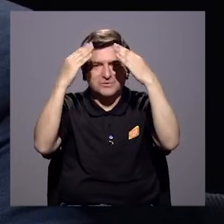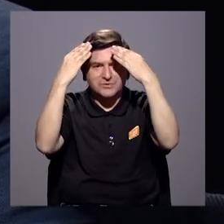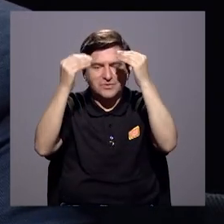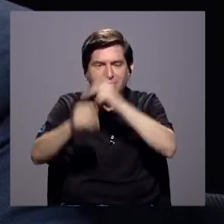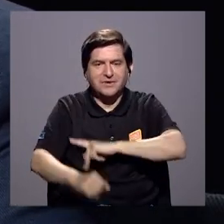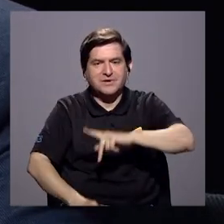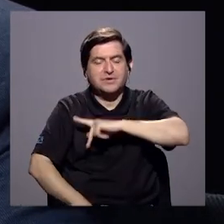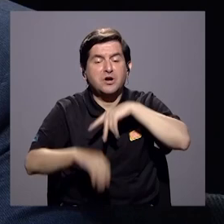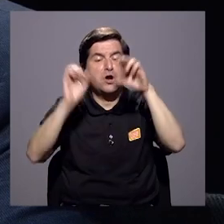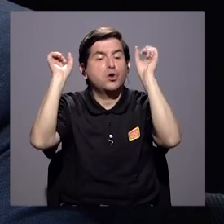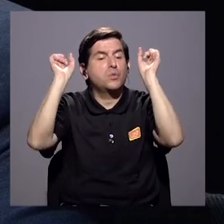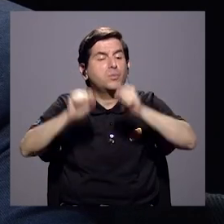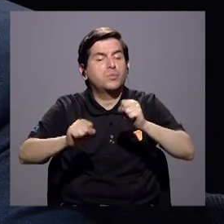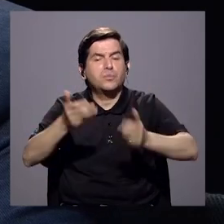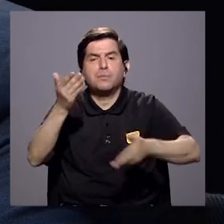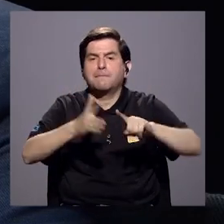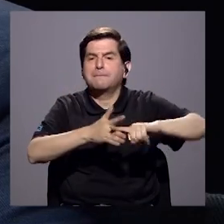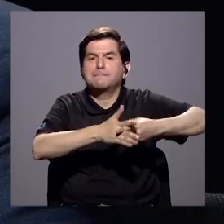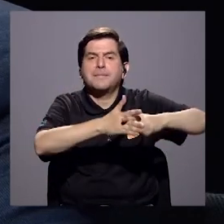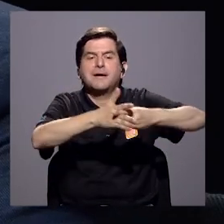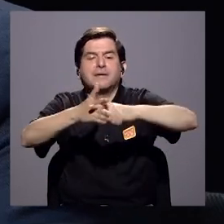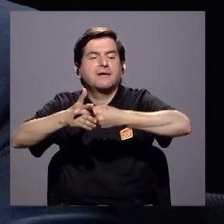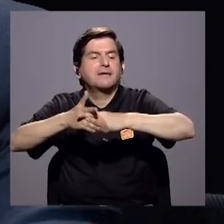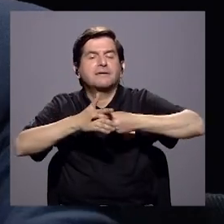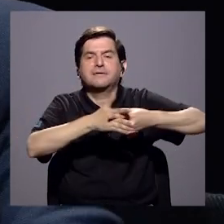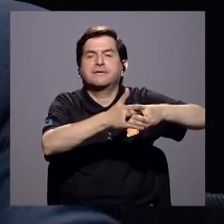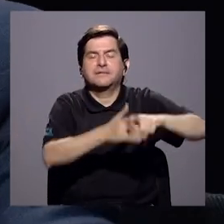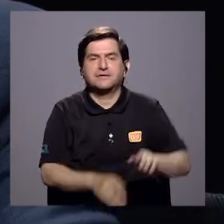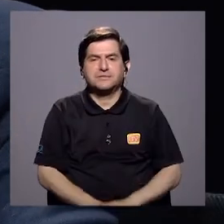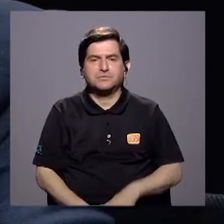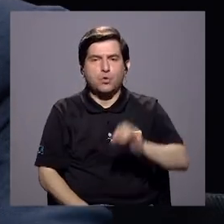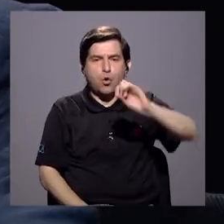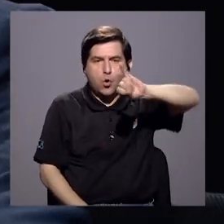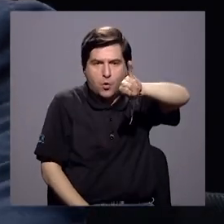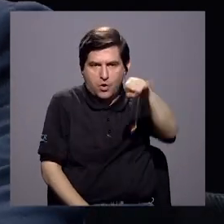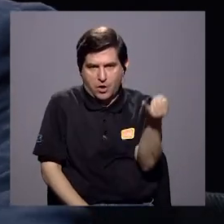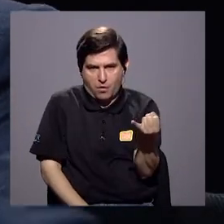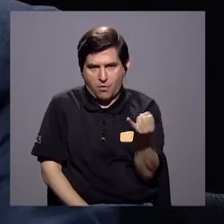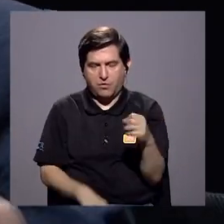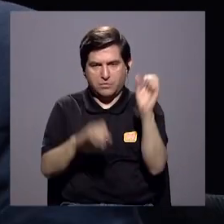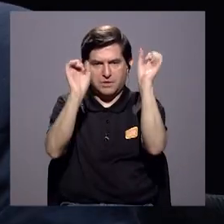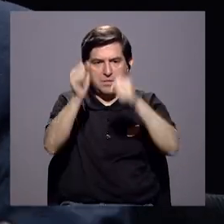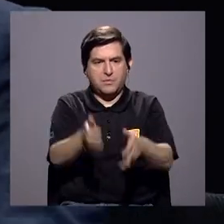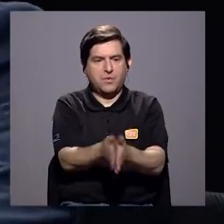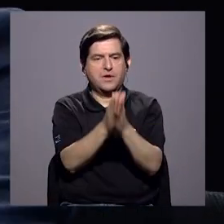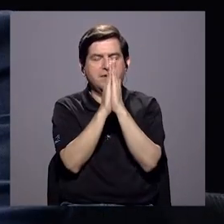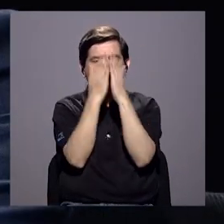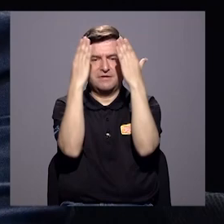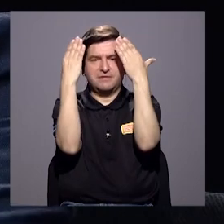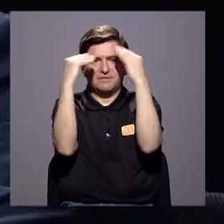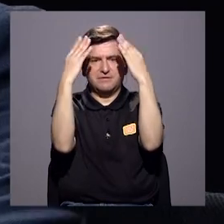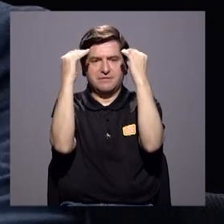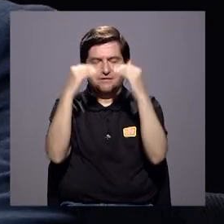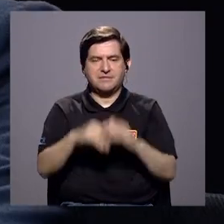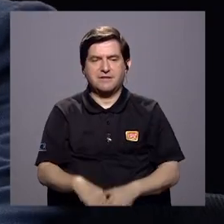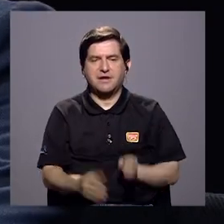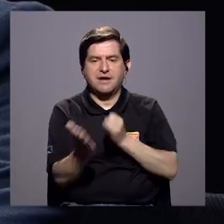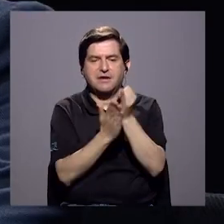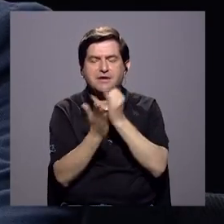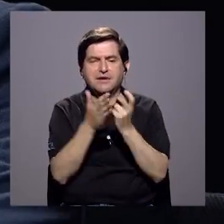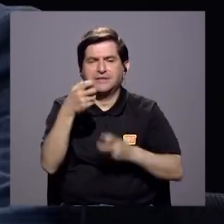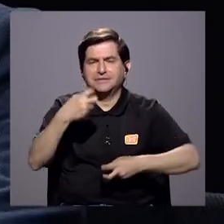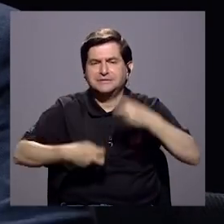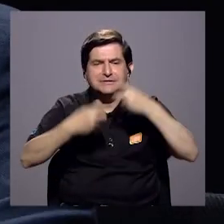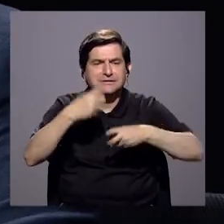datos personales y se podrían generar mecanismos para que el organismo de investigación judicial pueda solicitar esa información ante la investigación